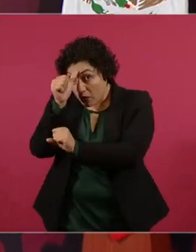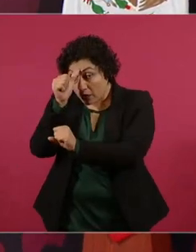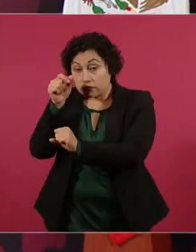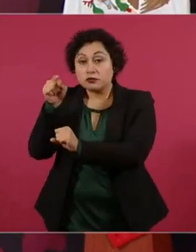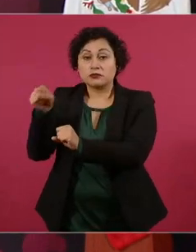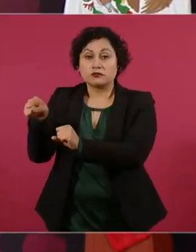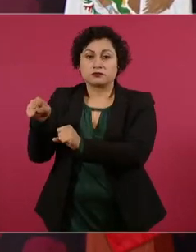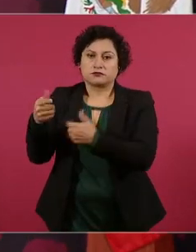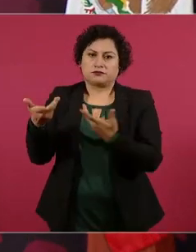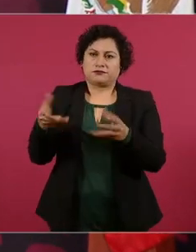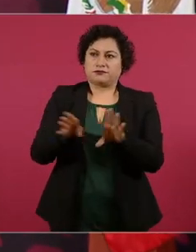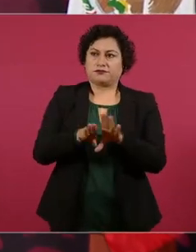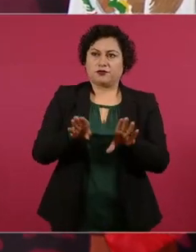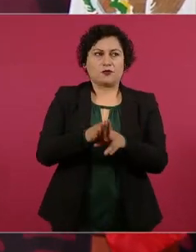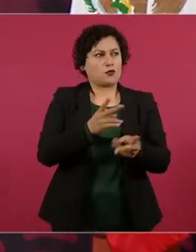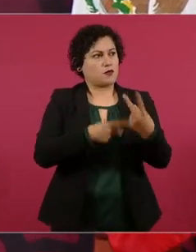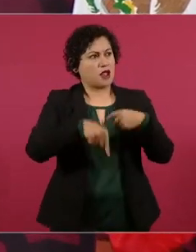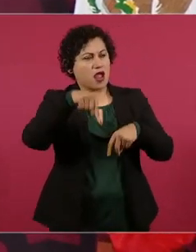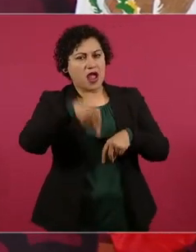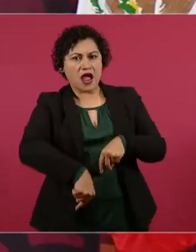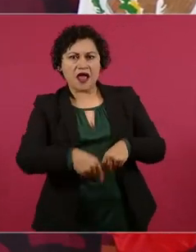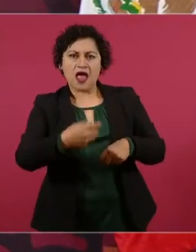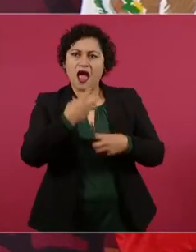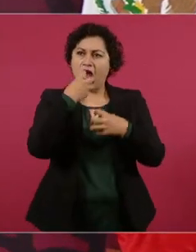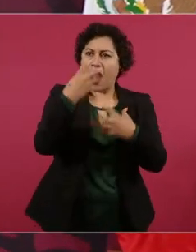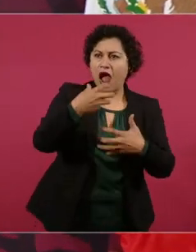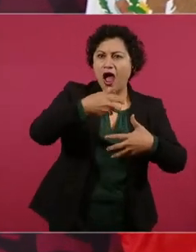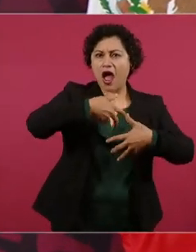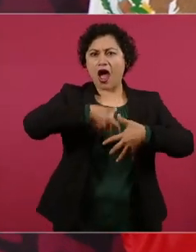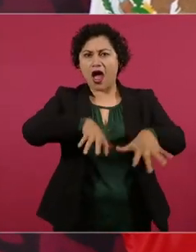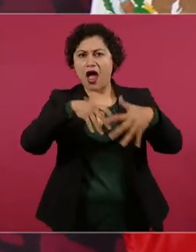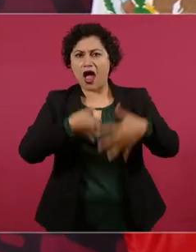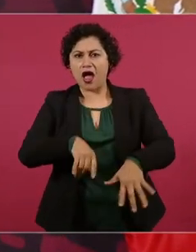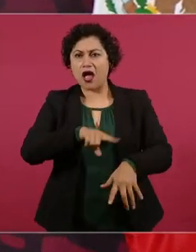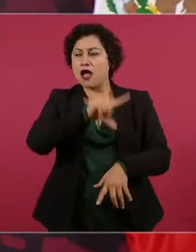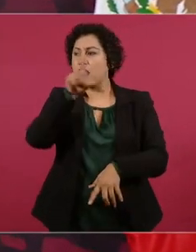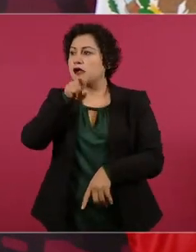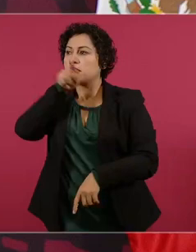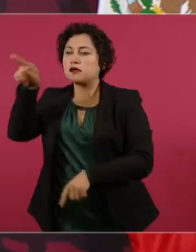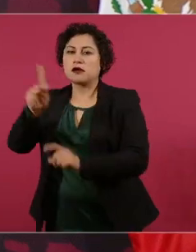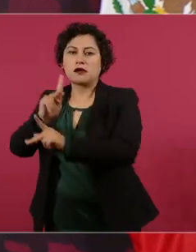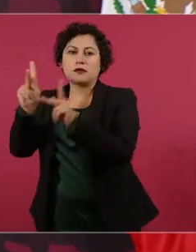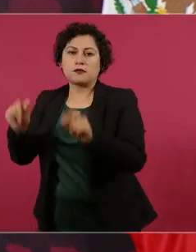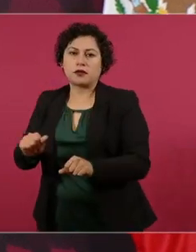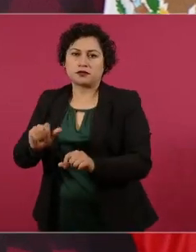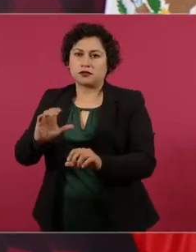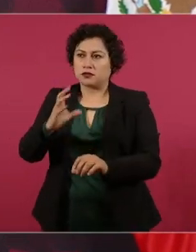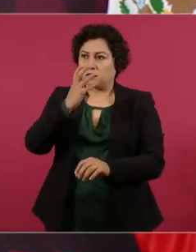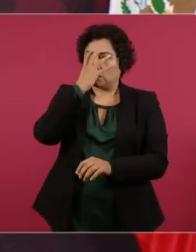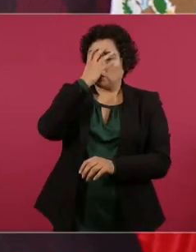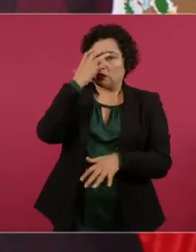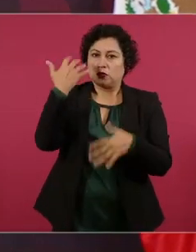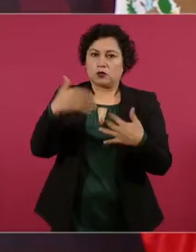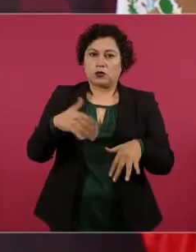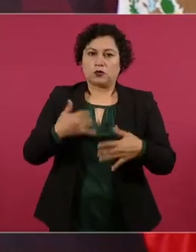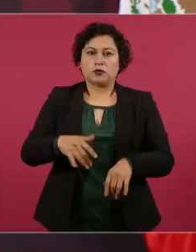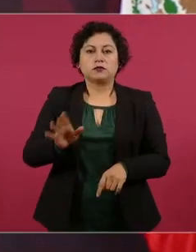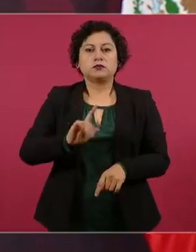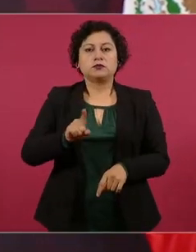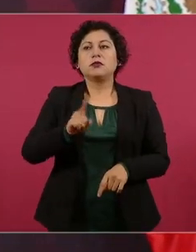que iban a reconocer los triunfos. y así se ganó por primera vez Cárdenas,